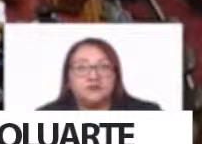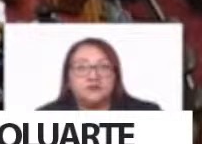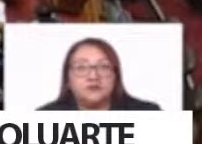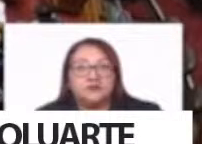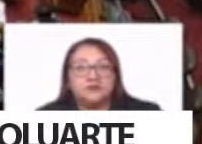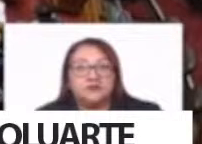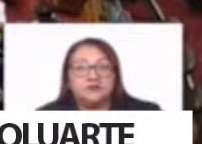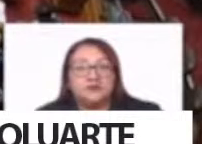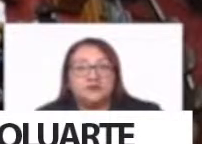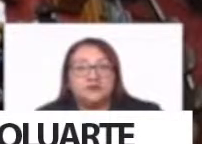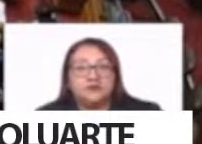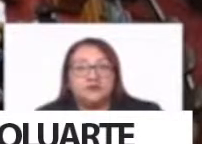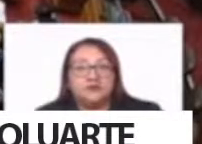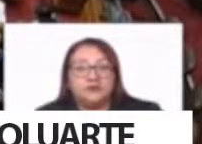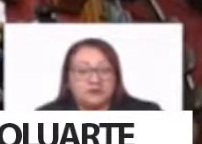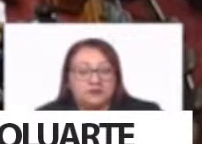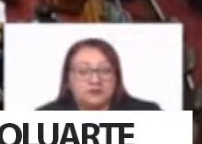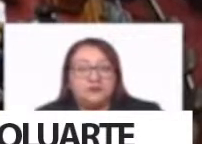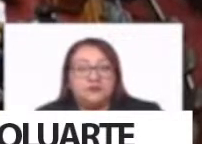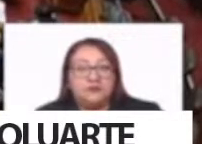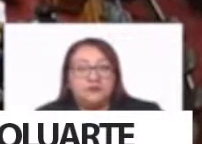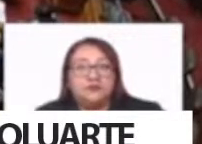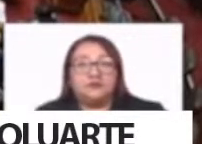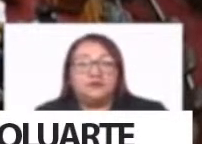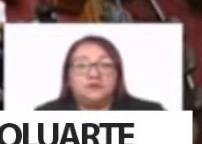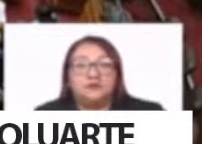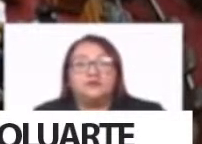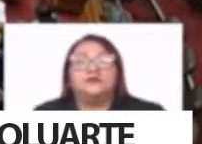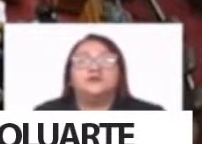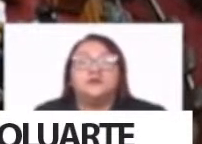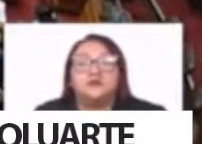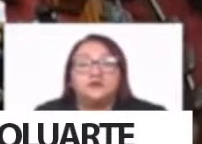Señores congresistas, estamos pasando lista.